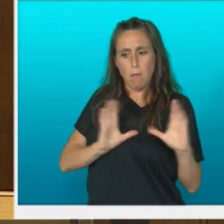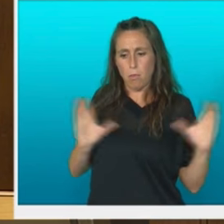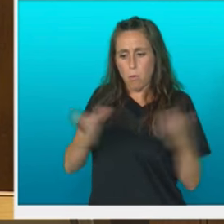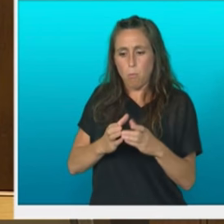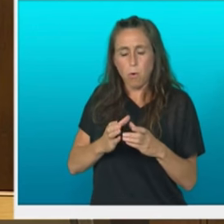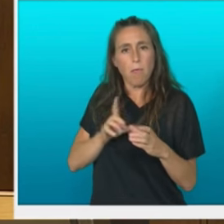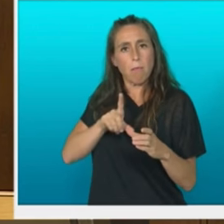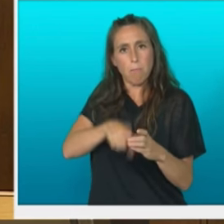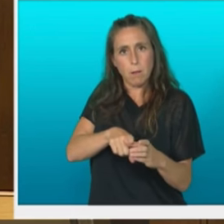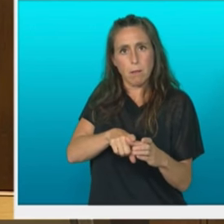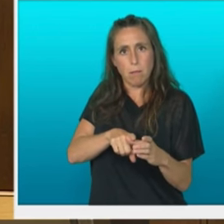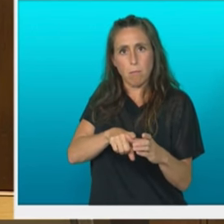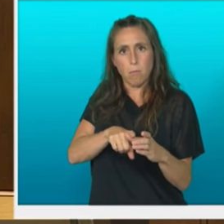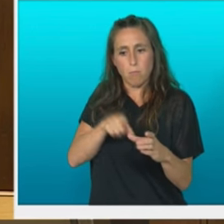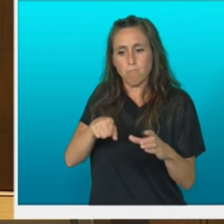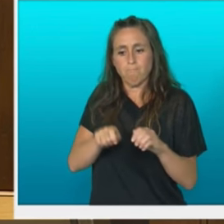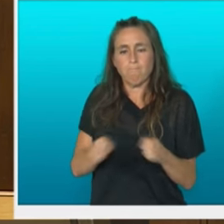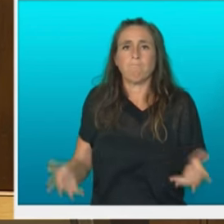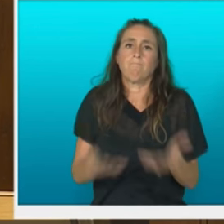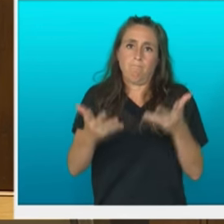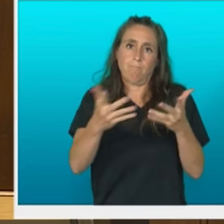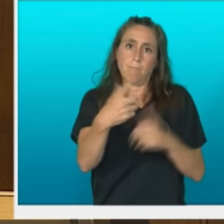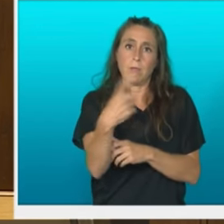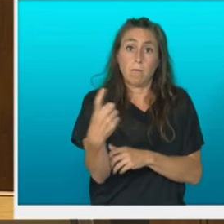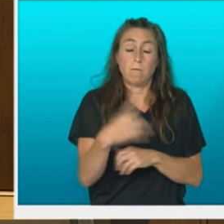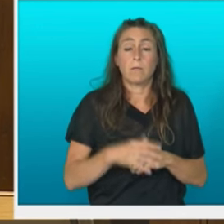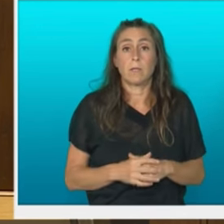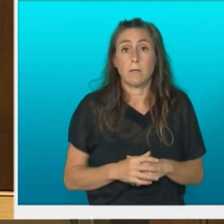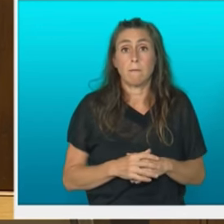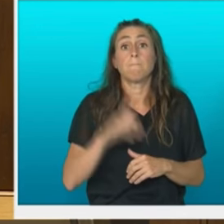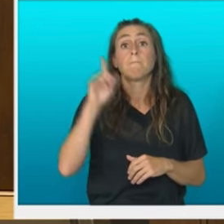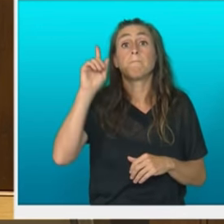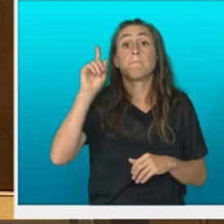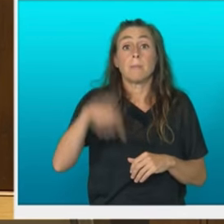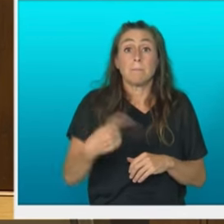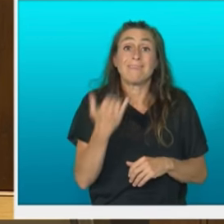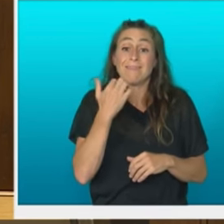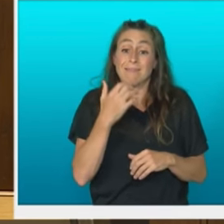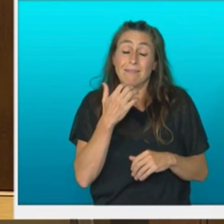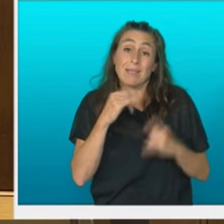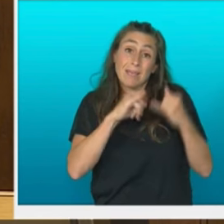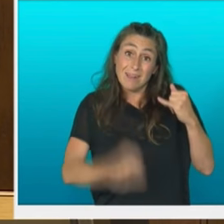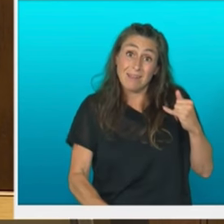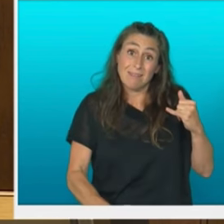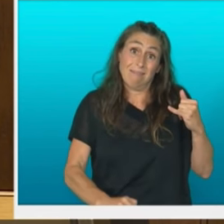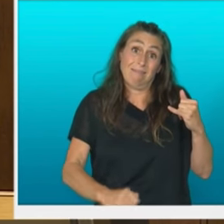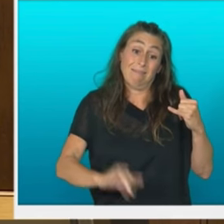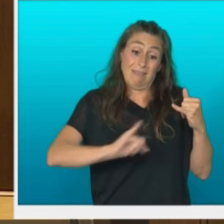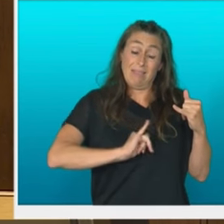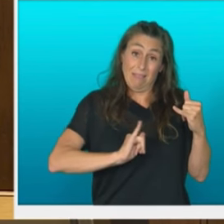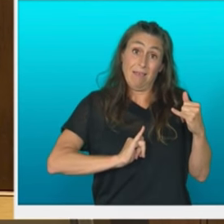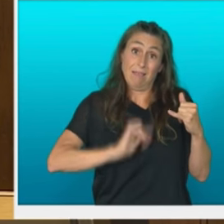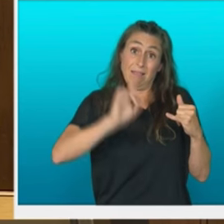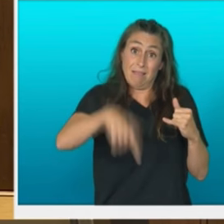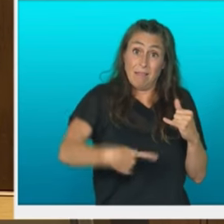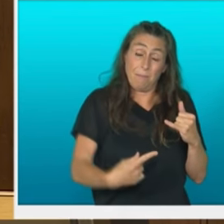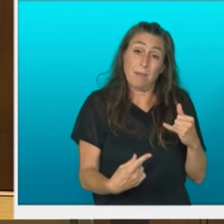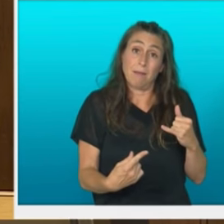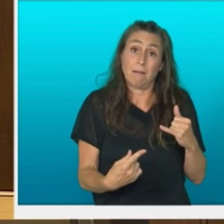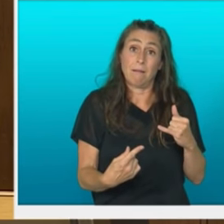abierta y solidaria y en una época de desarraigo y crisis identitaria en la que con la misma fuerza que necesidad